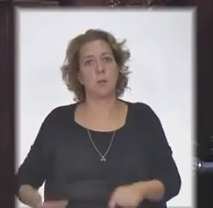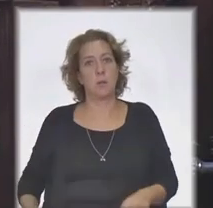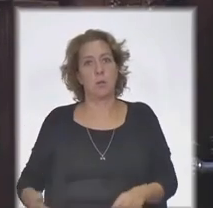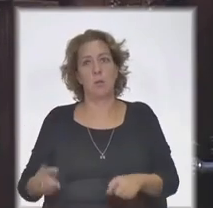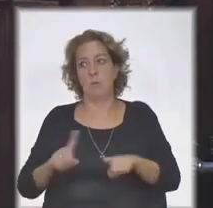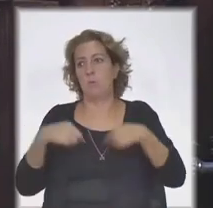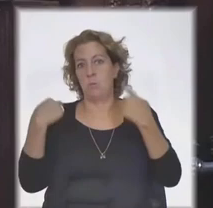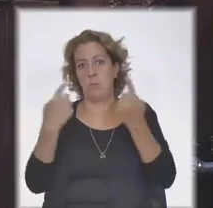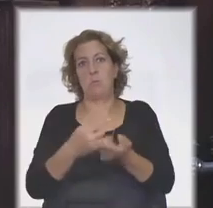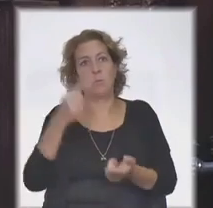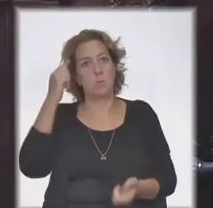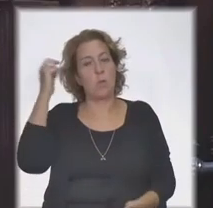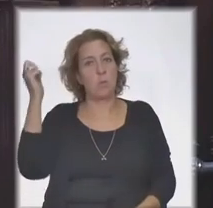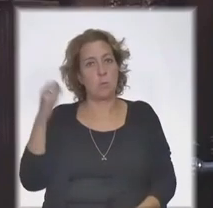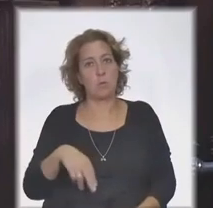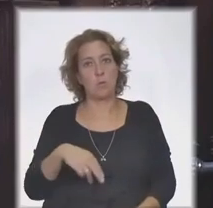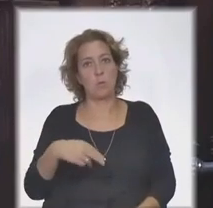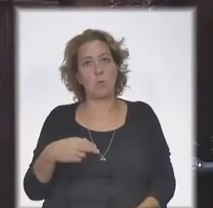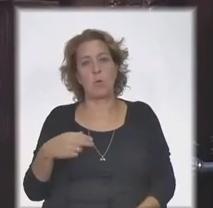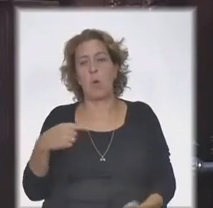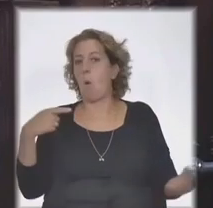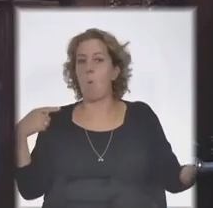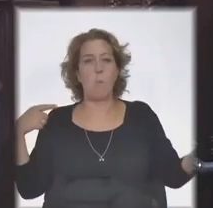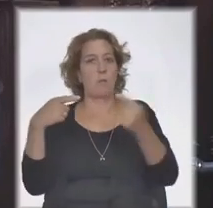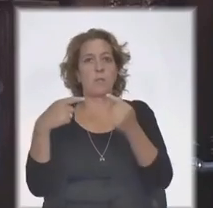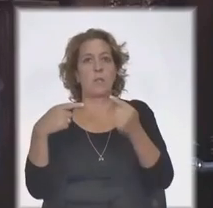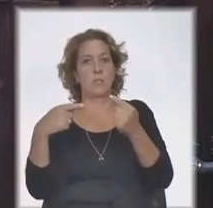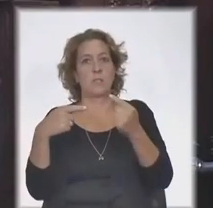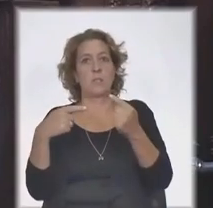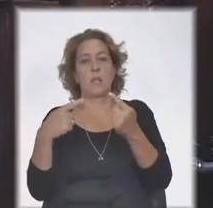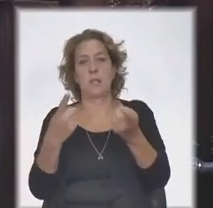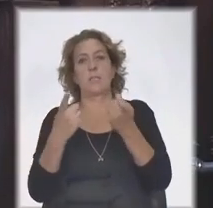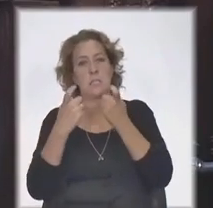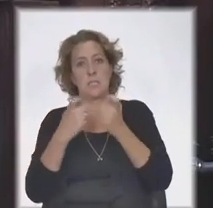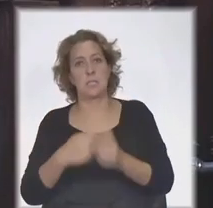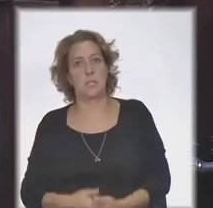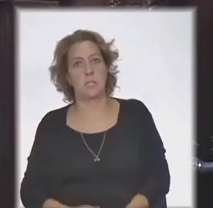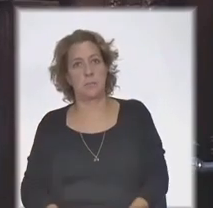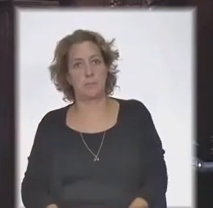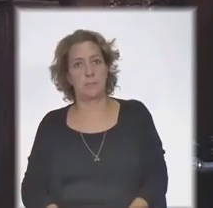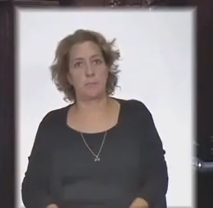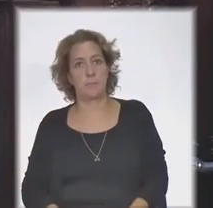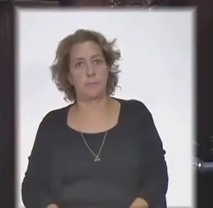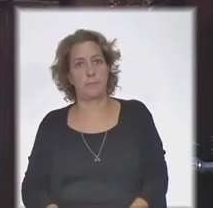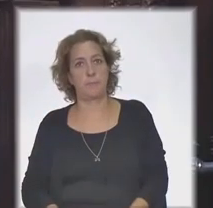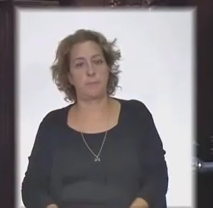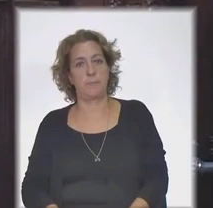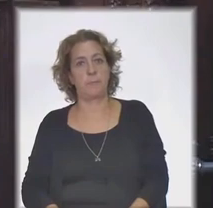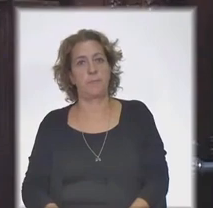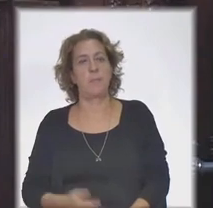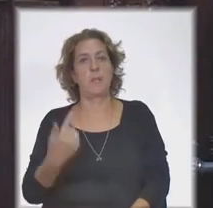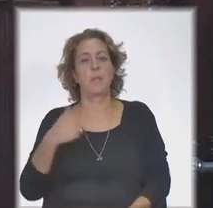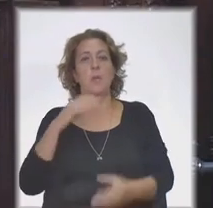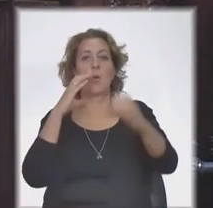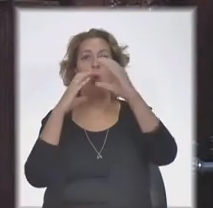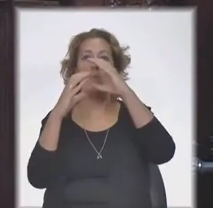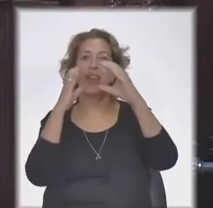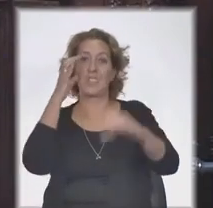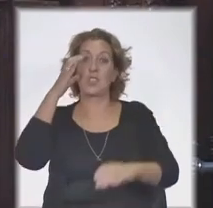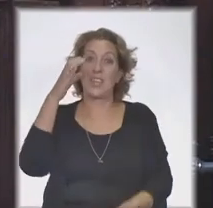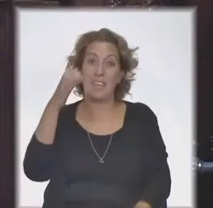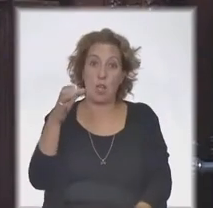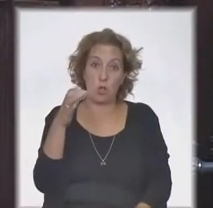nuestra opinión, diametralmente opuestas a las que se necesitan. La comunicación de